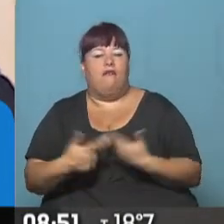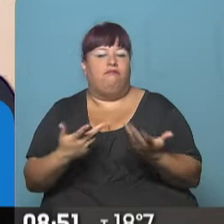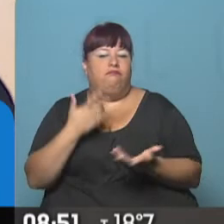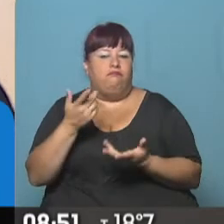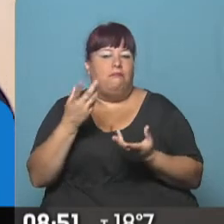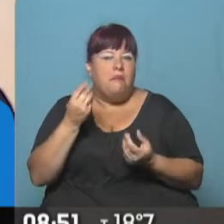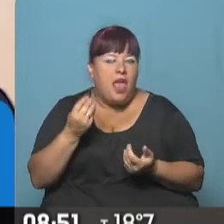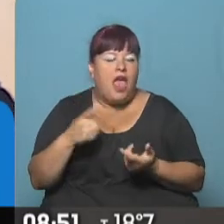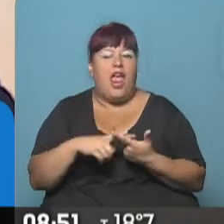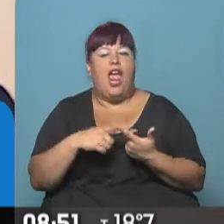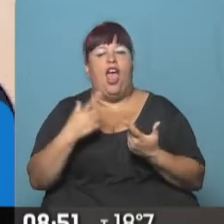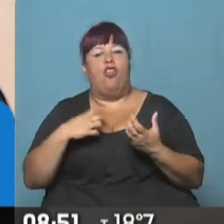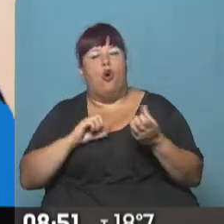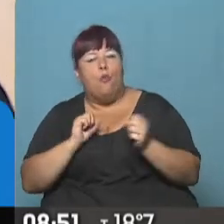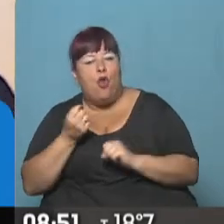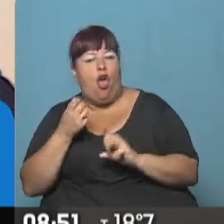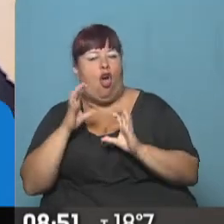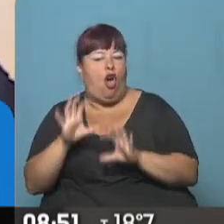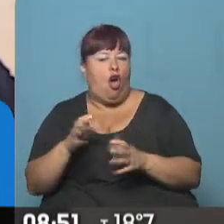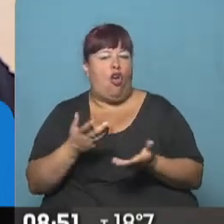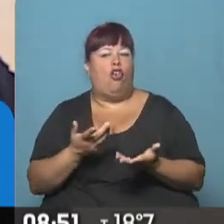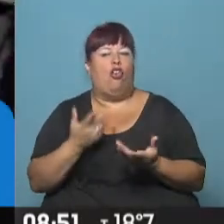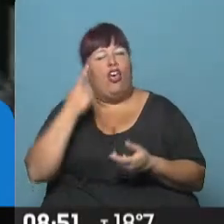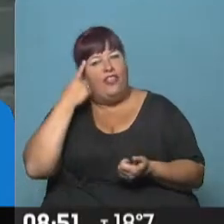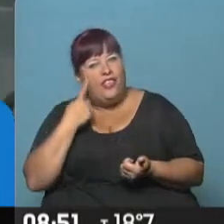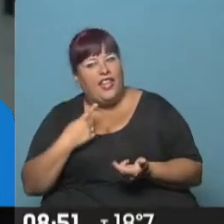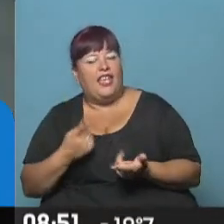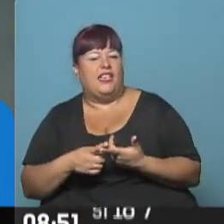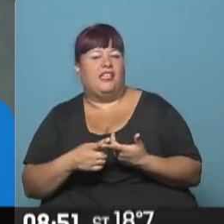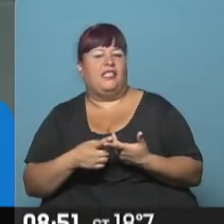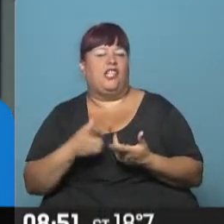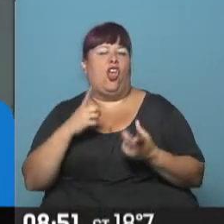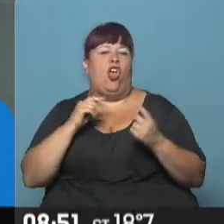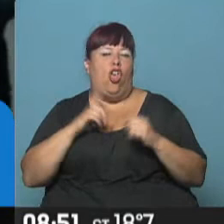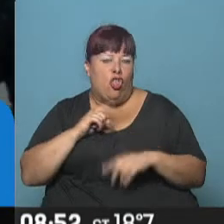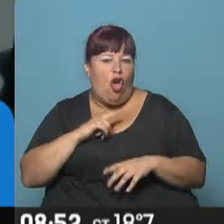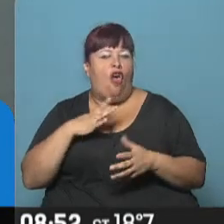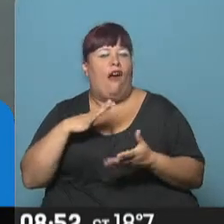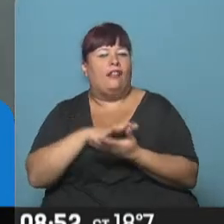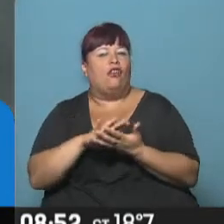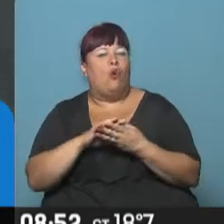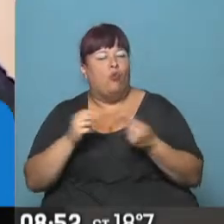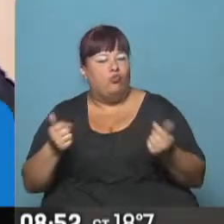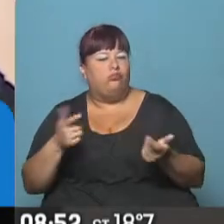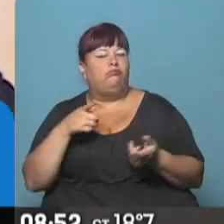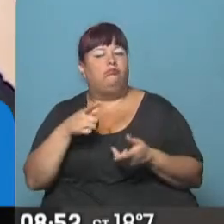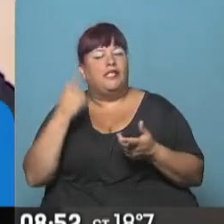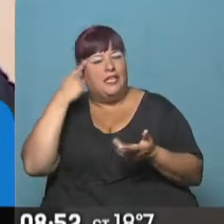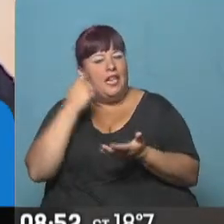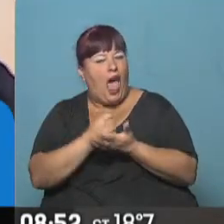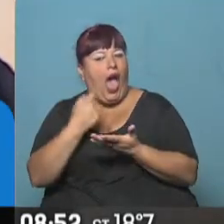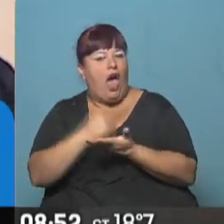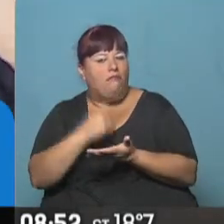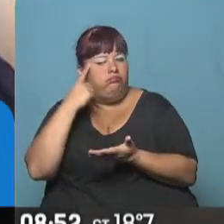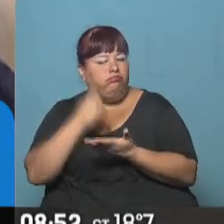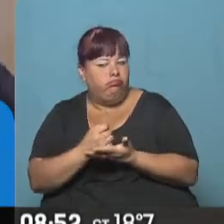habla de los miedos, de los rencores, de las tristezas, de los dolores aún no cerrados, todos esos traumas que le